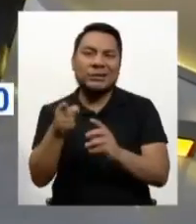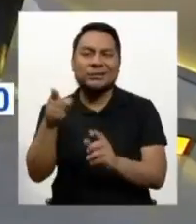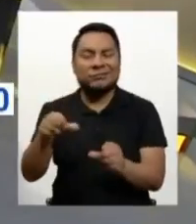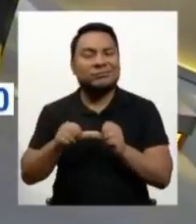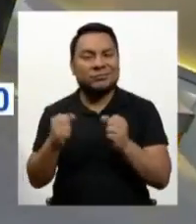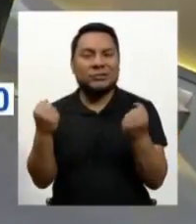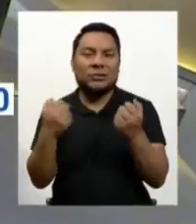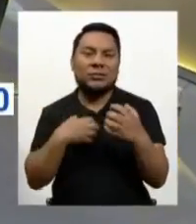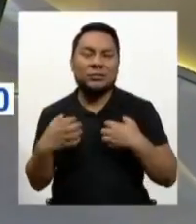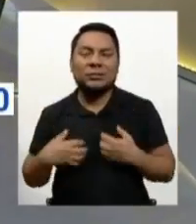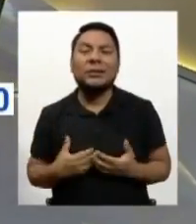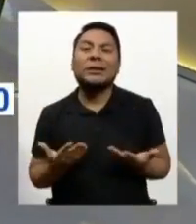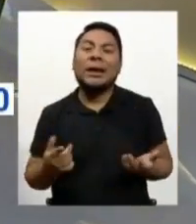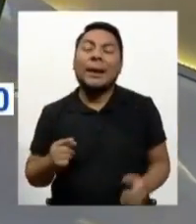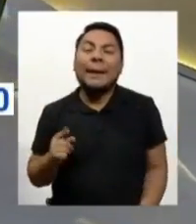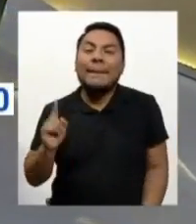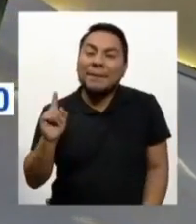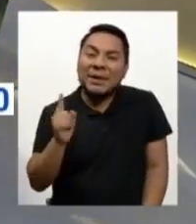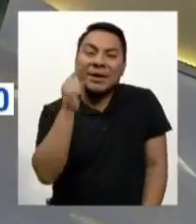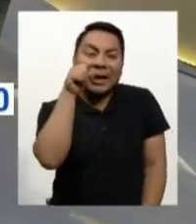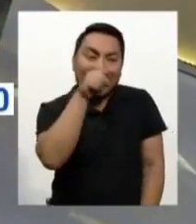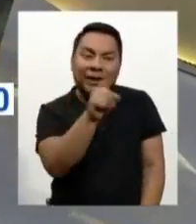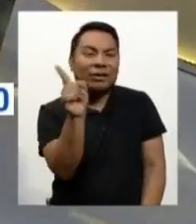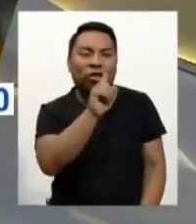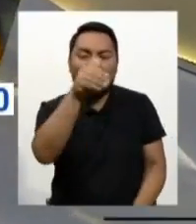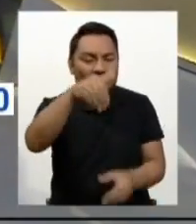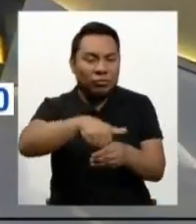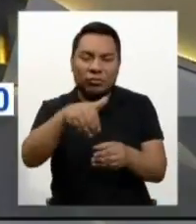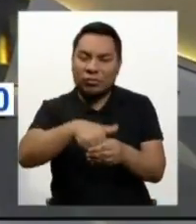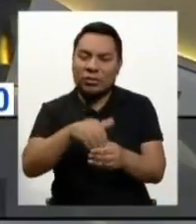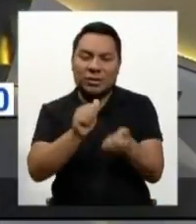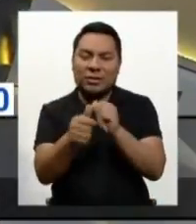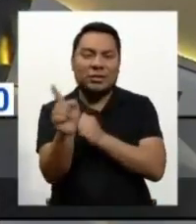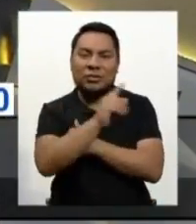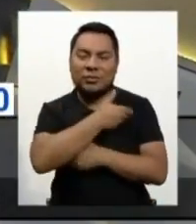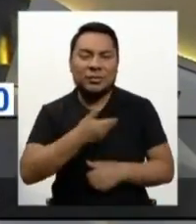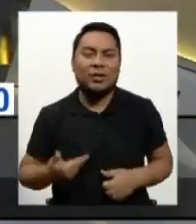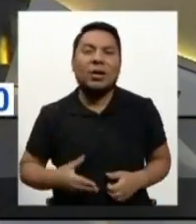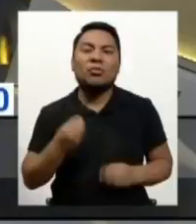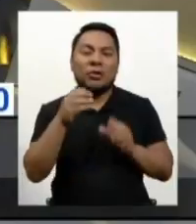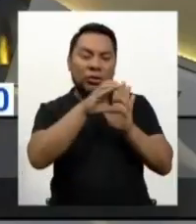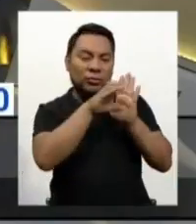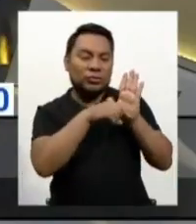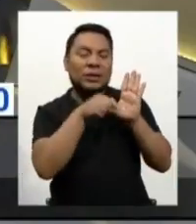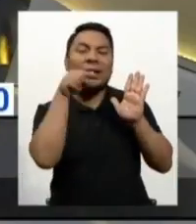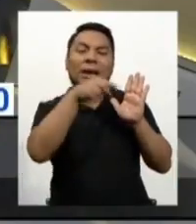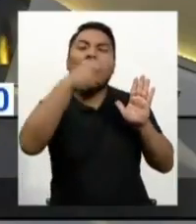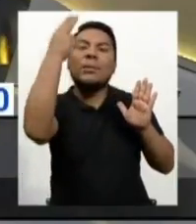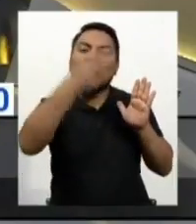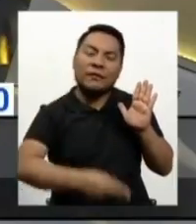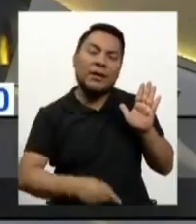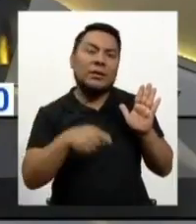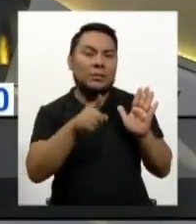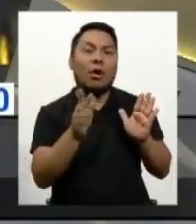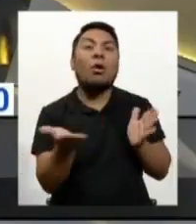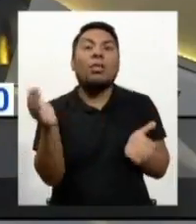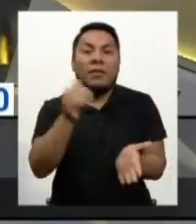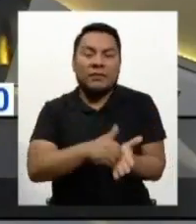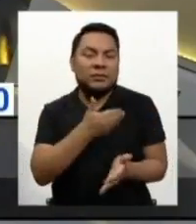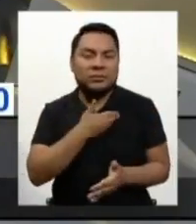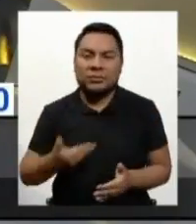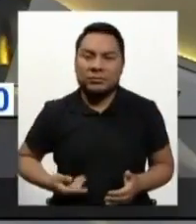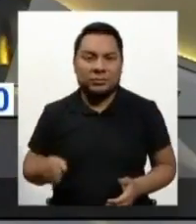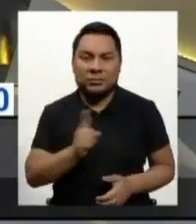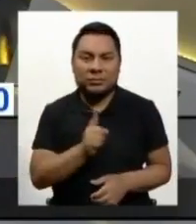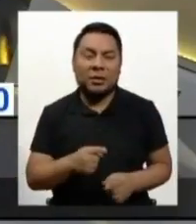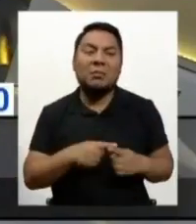no debió ser candidato. La Constitución lo prohibía expresamente y acá hemos tenido una situación en la cual, primero, él